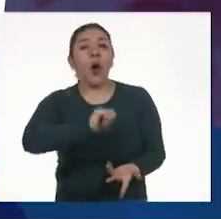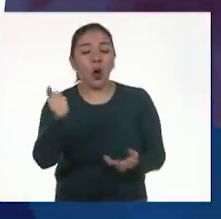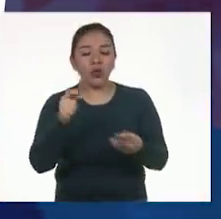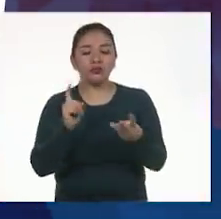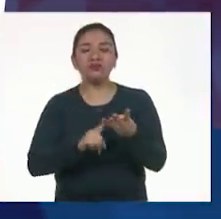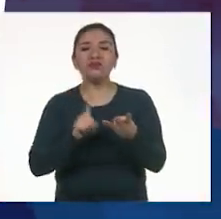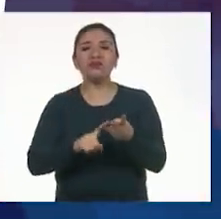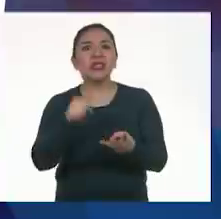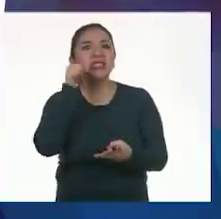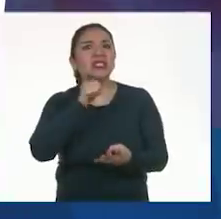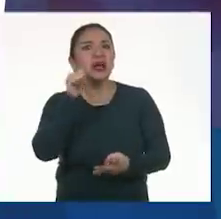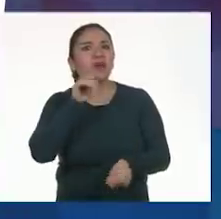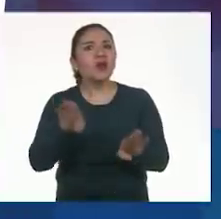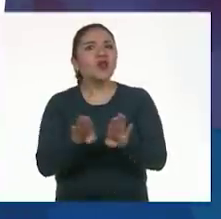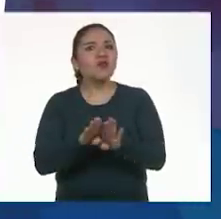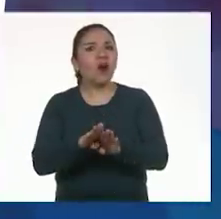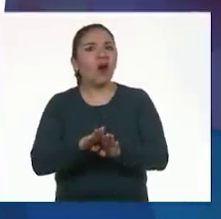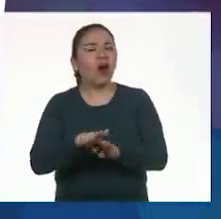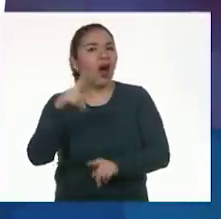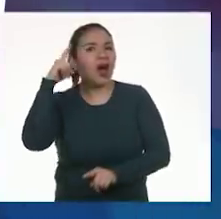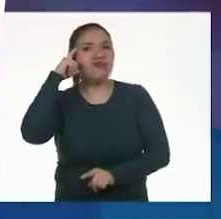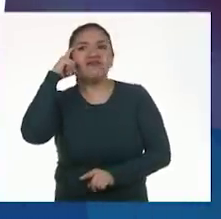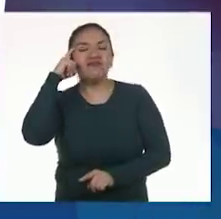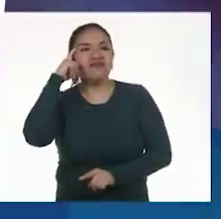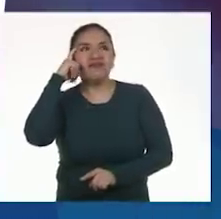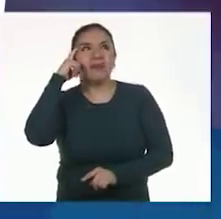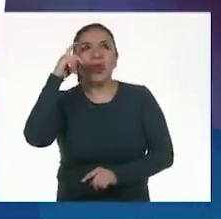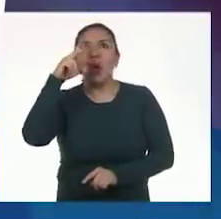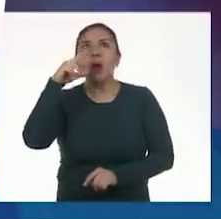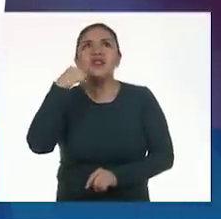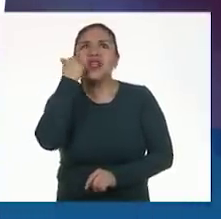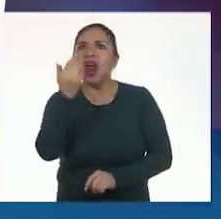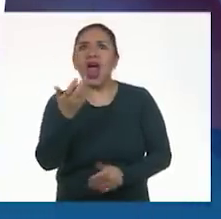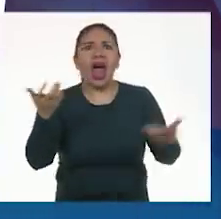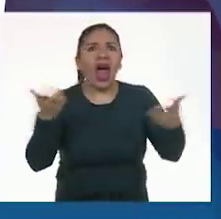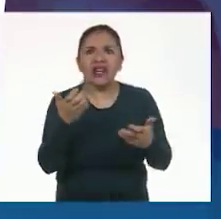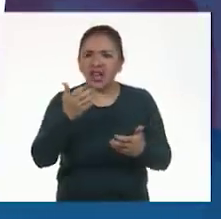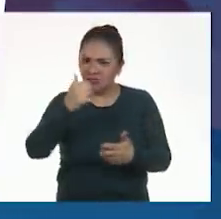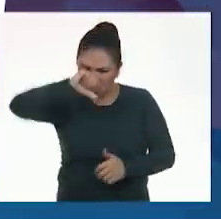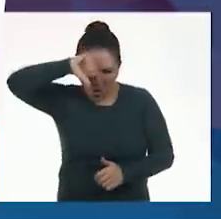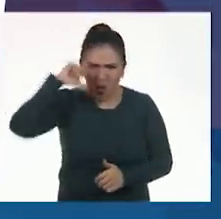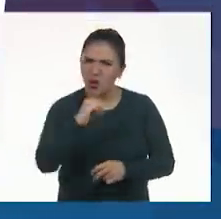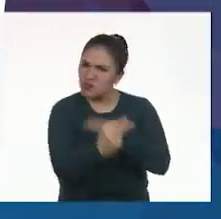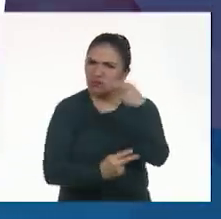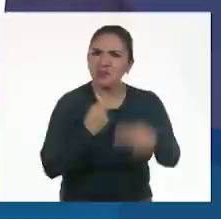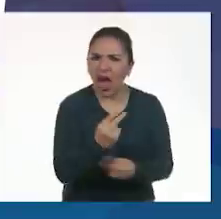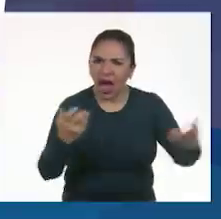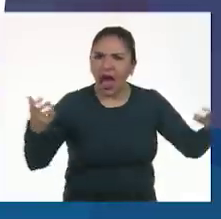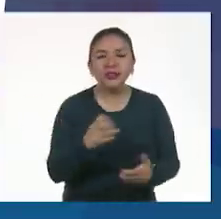muy impulsivo, muy irreflexivo. Se le antoja algo, va de inmediato por eso.